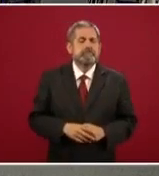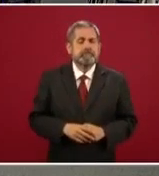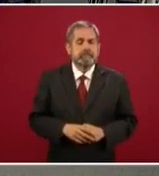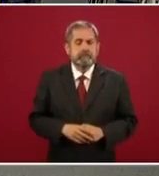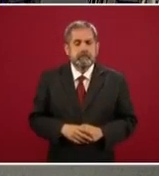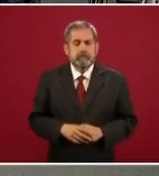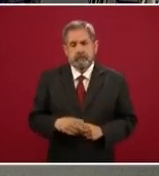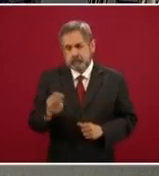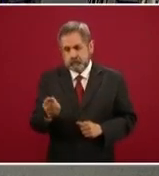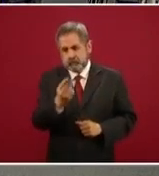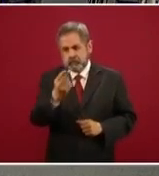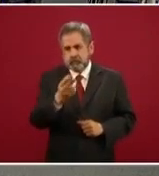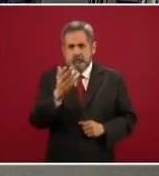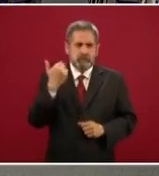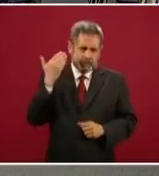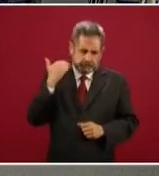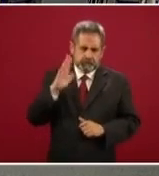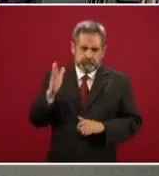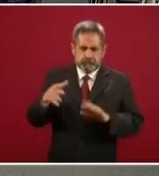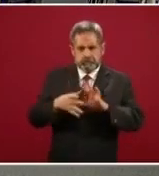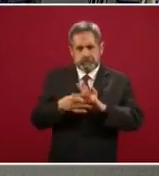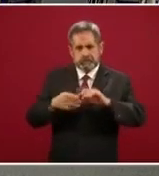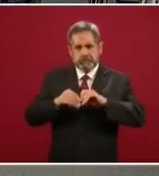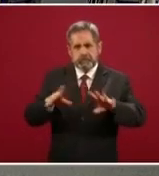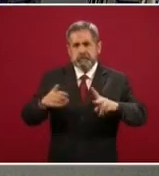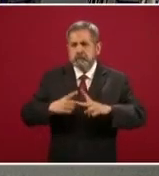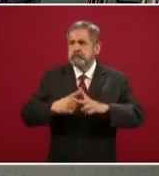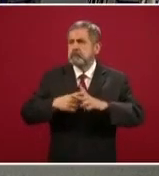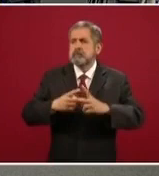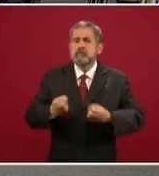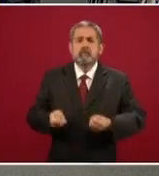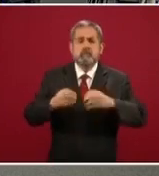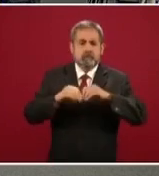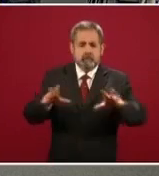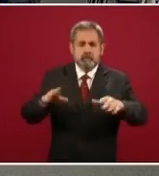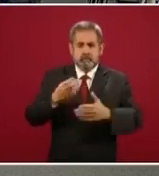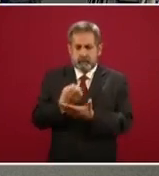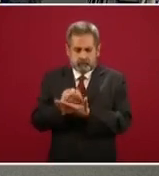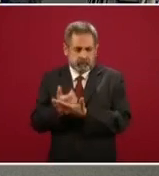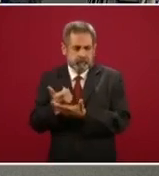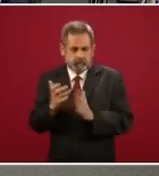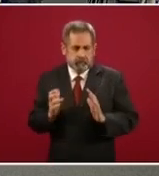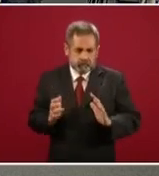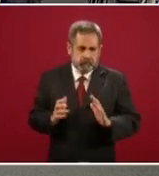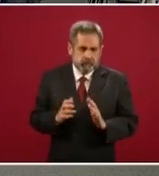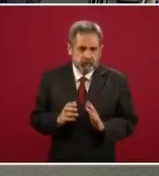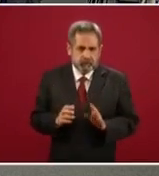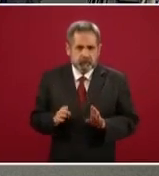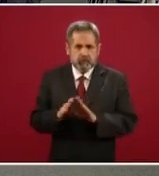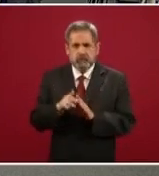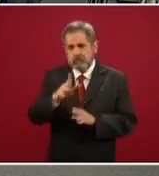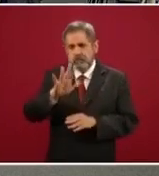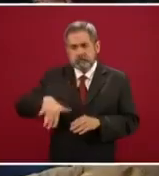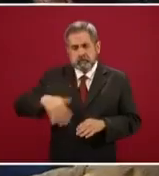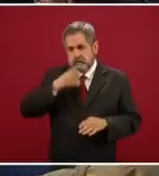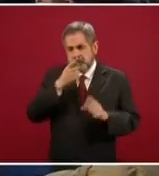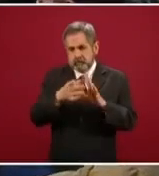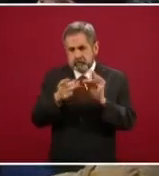ha dado algunos datos de cómo está blindada la economía, ha dicho